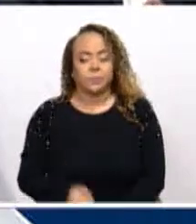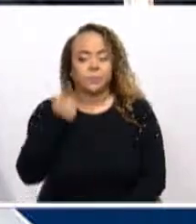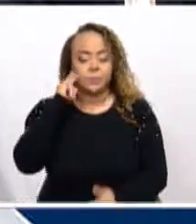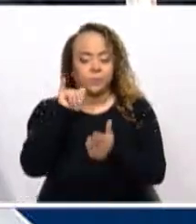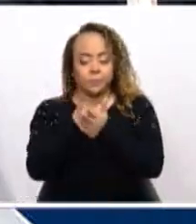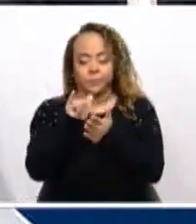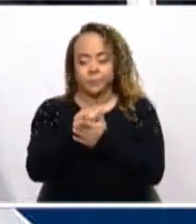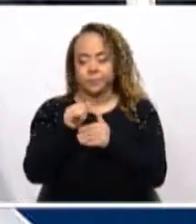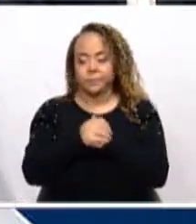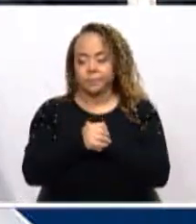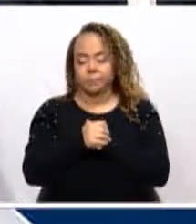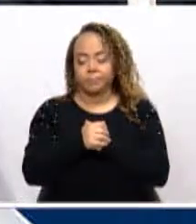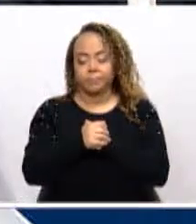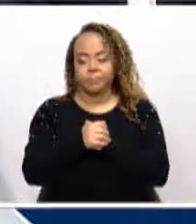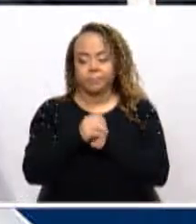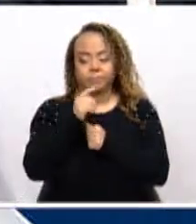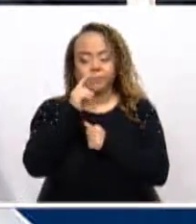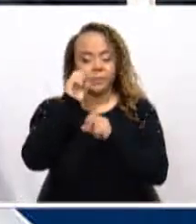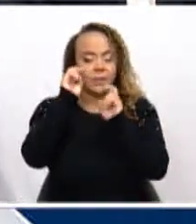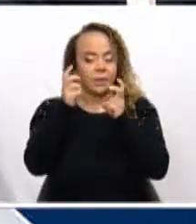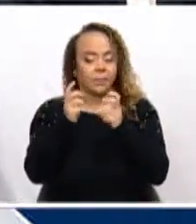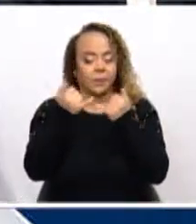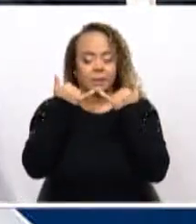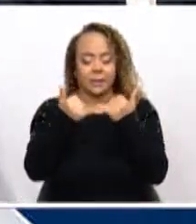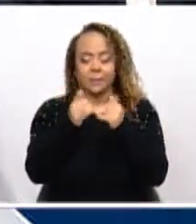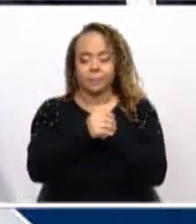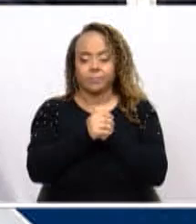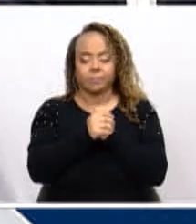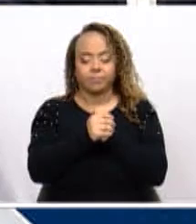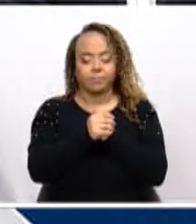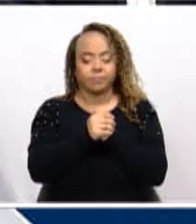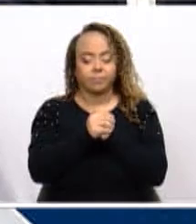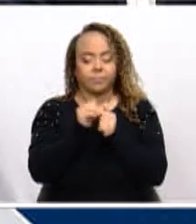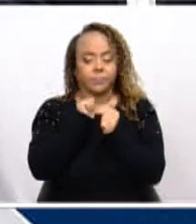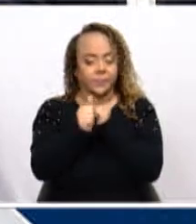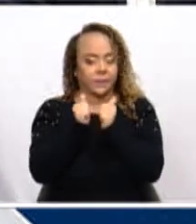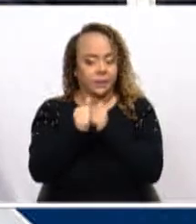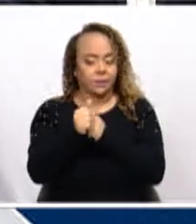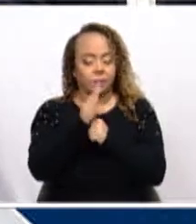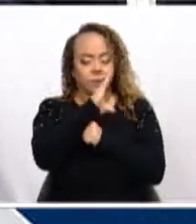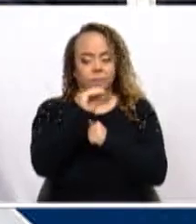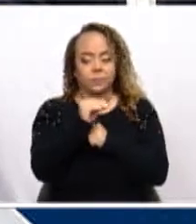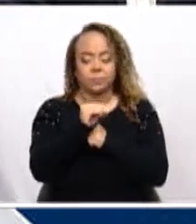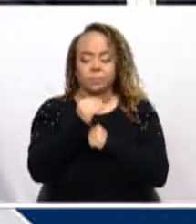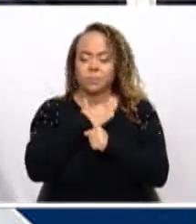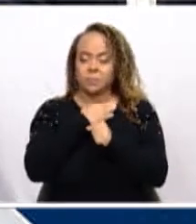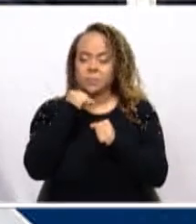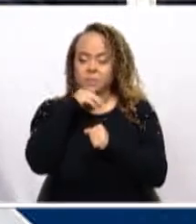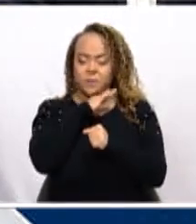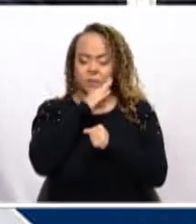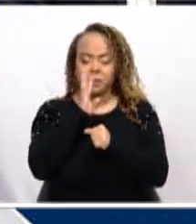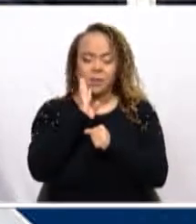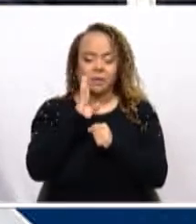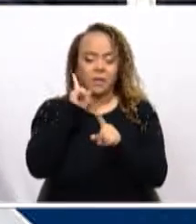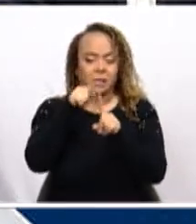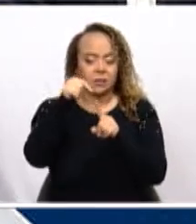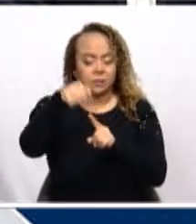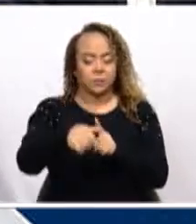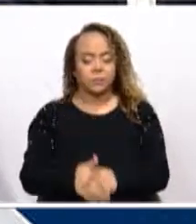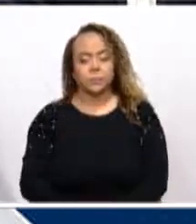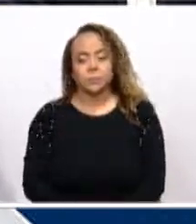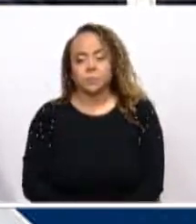ese tema ya es un tema que prácticamente que ya estaba pasando verdad me llama la atención primero que hablas hoy a mí sí me parece que